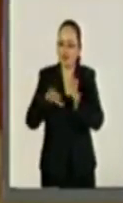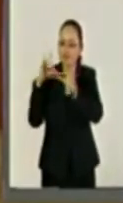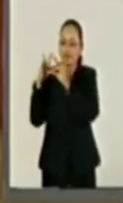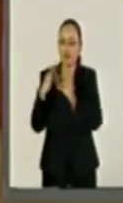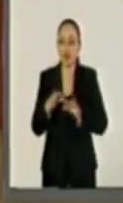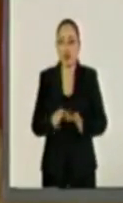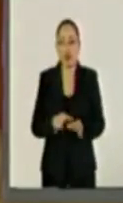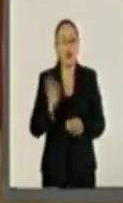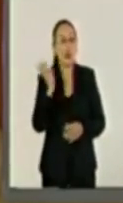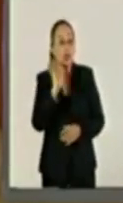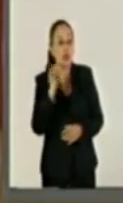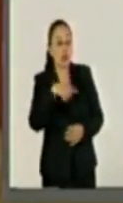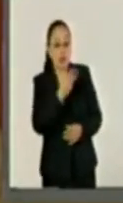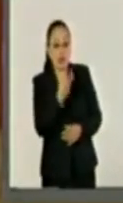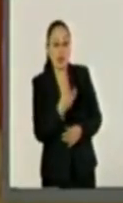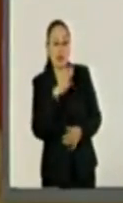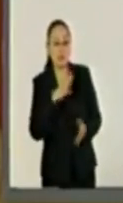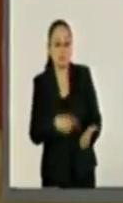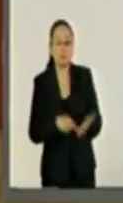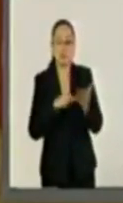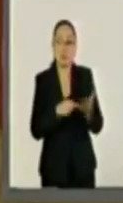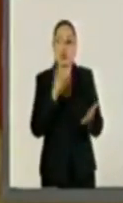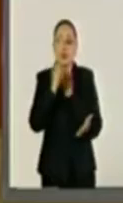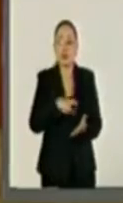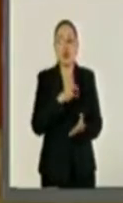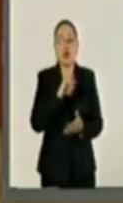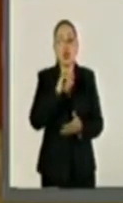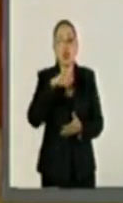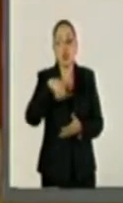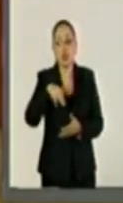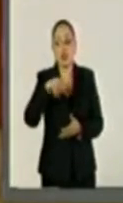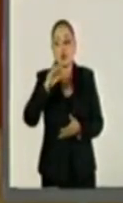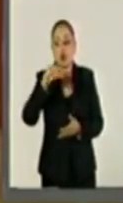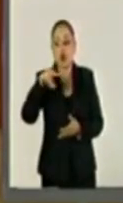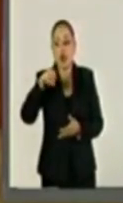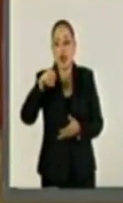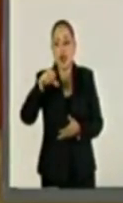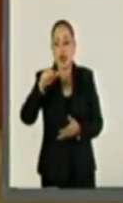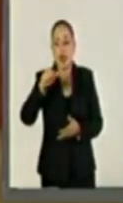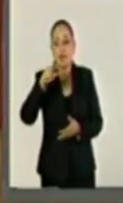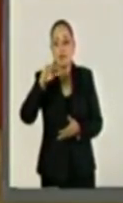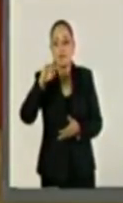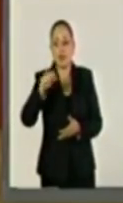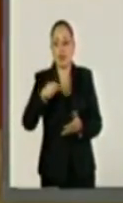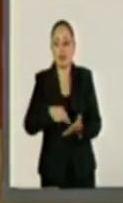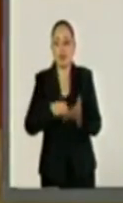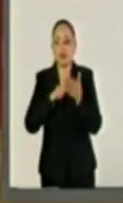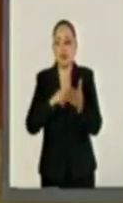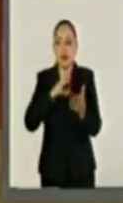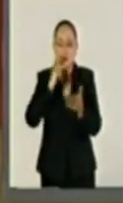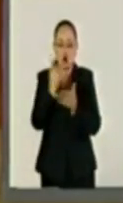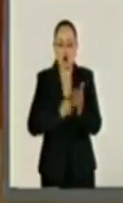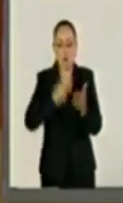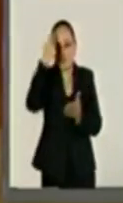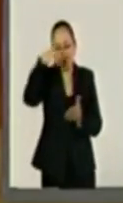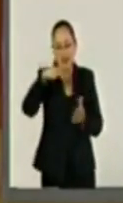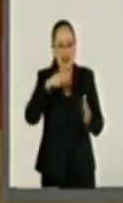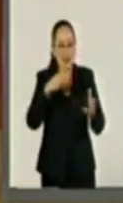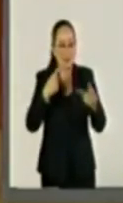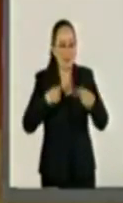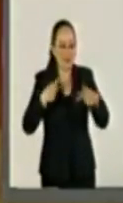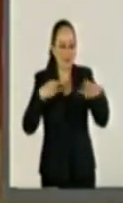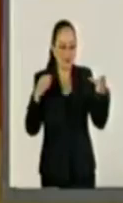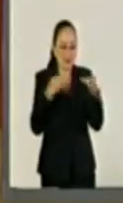manera esta situación, el Infonavit había puesto en marcha un programa para los trabajadores en